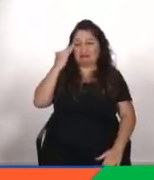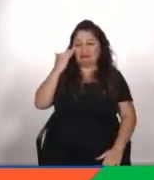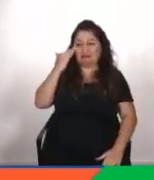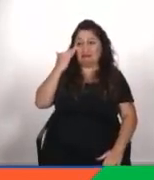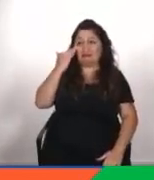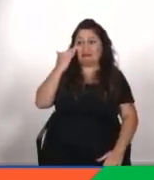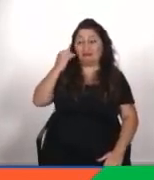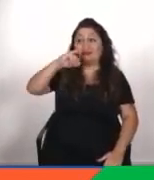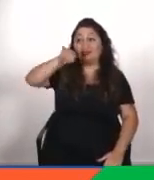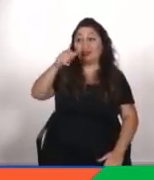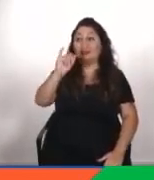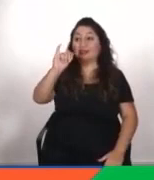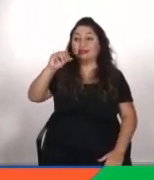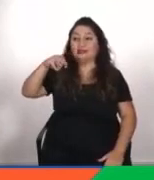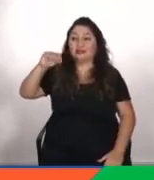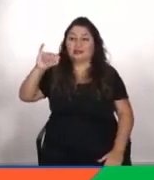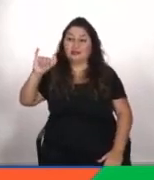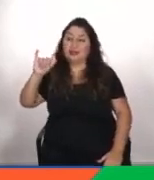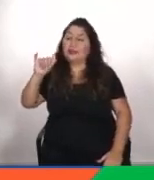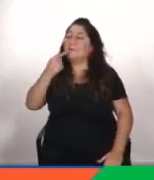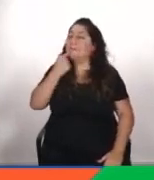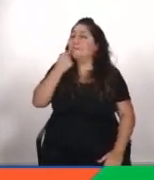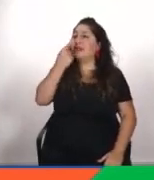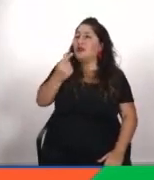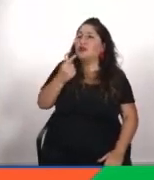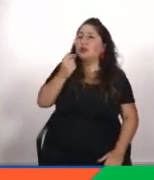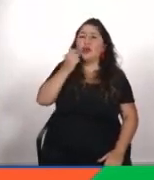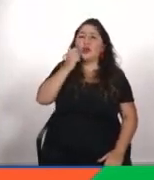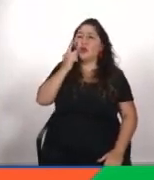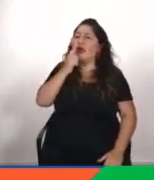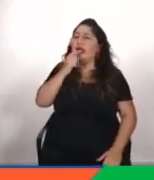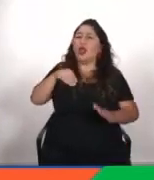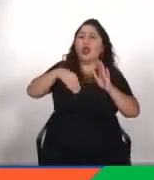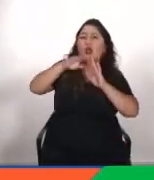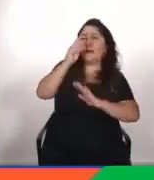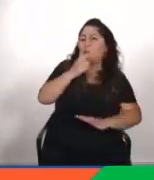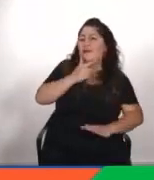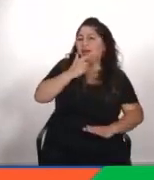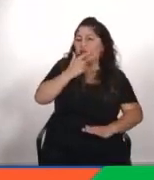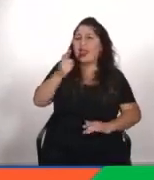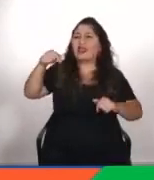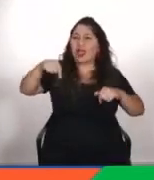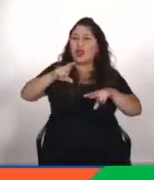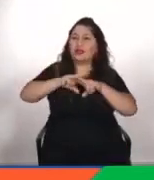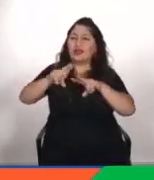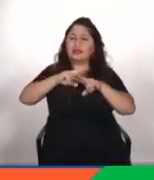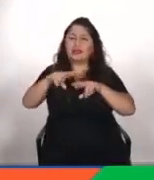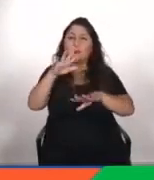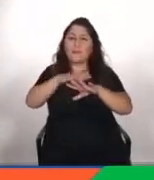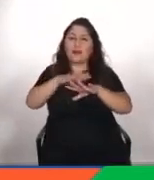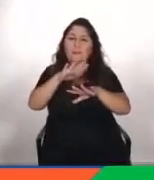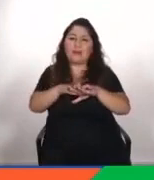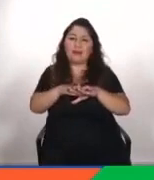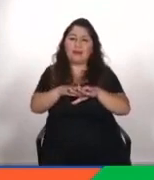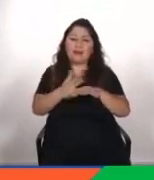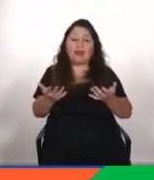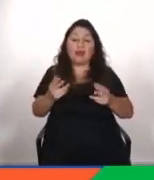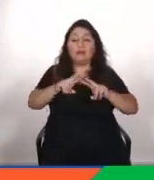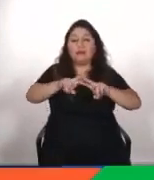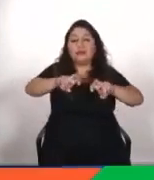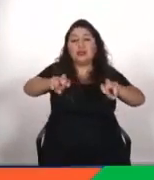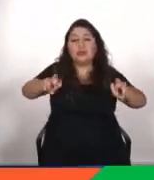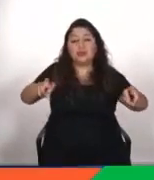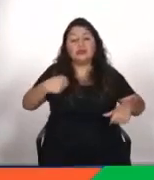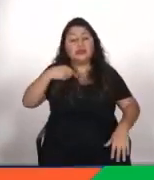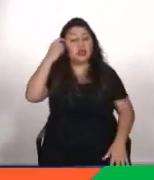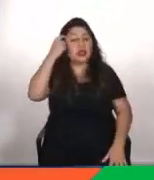Jimmy AC pregunta, ¿qué es lo más cool que se está haciendo con la investigación en matemáticas ahora mismo? Lo más cool que se está haciendo con la investigación en matemáticas. Yo creo